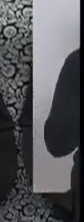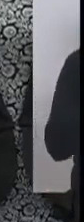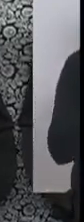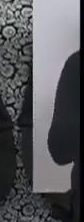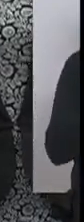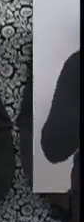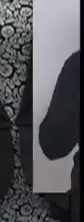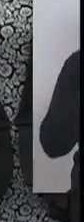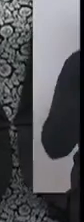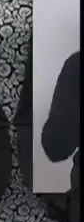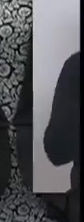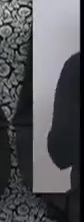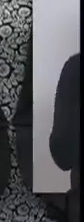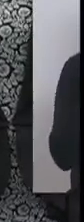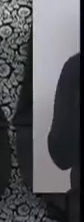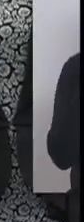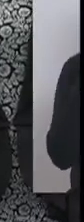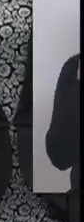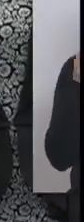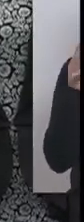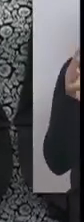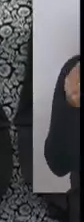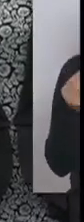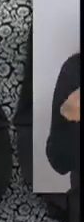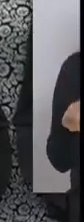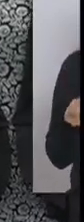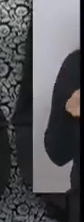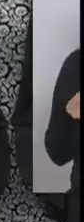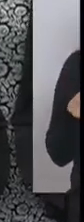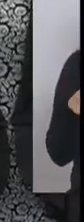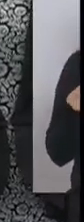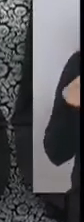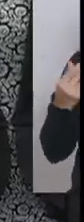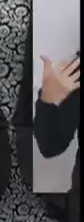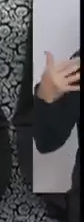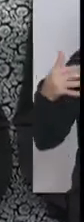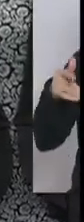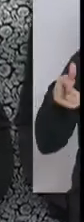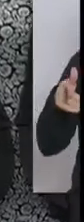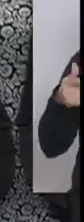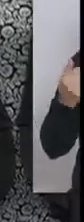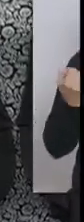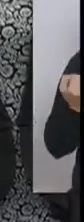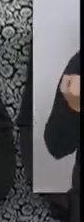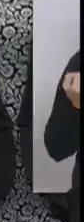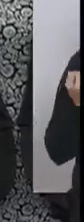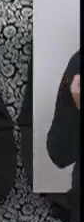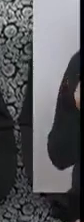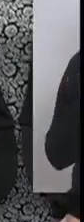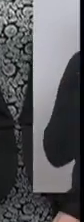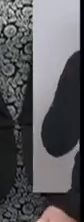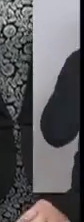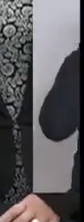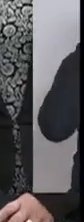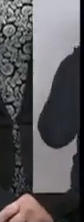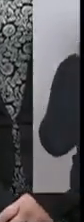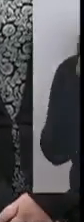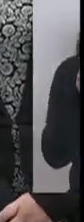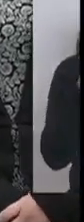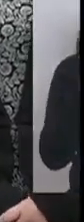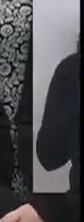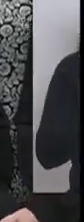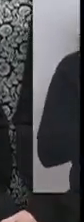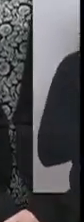demoran, traban la pelota, sí, en la comisión. El y tema finalmente que nos convoca son las ayudas sociales. Para que las reformas no avancen y para que el gobierno le